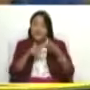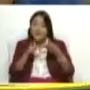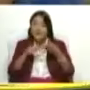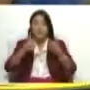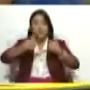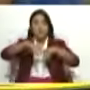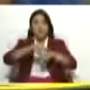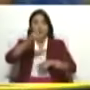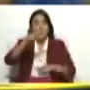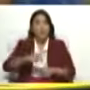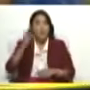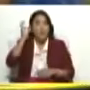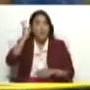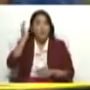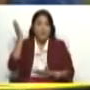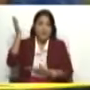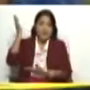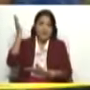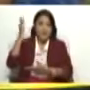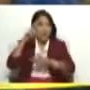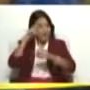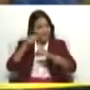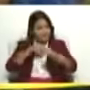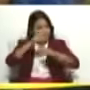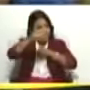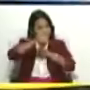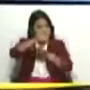Joana Carolina Gómez boxeo